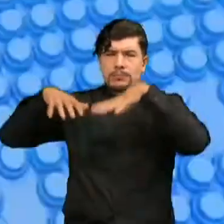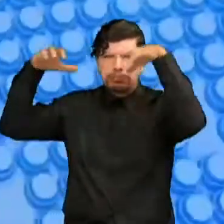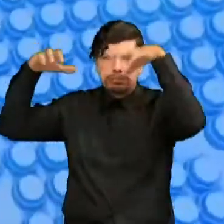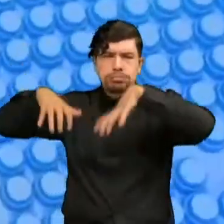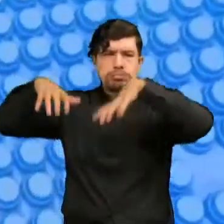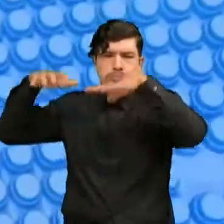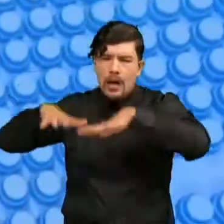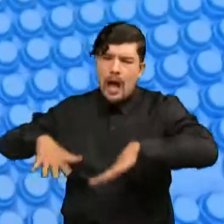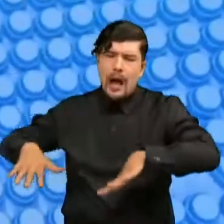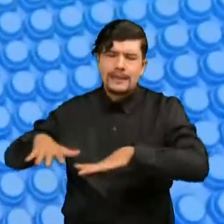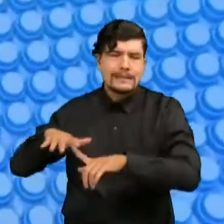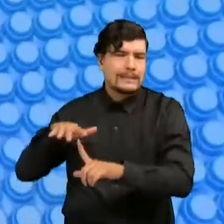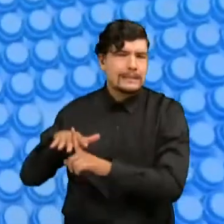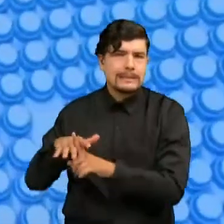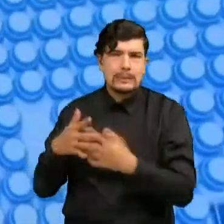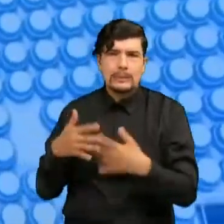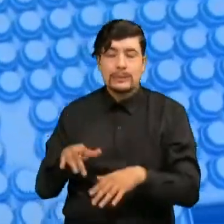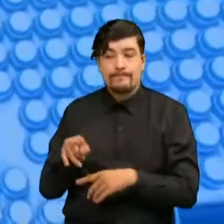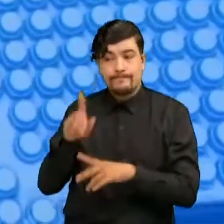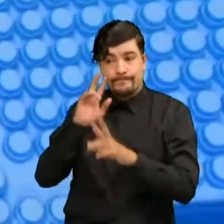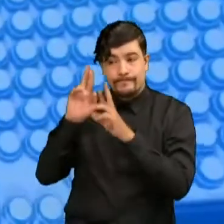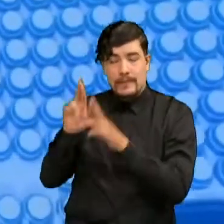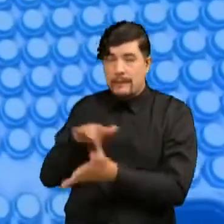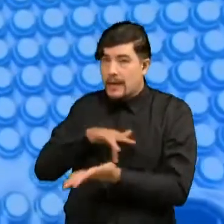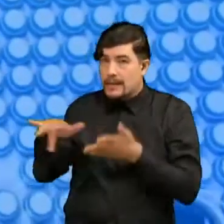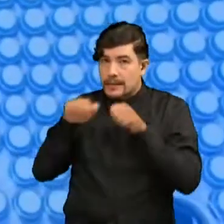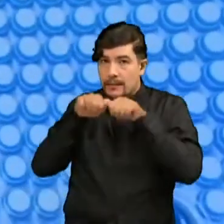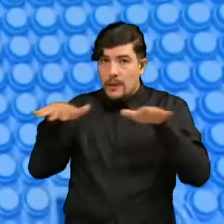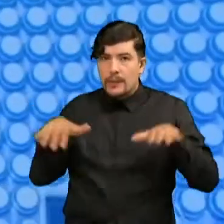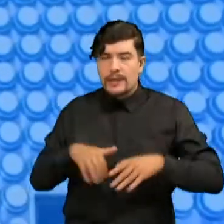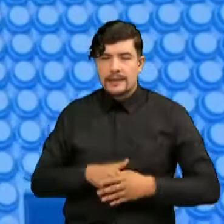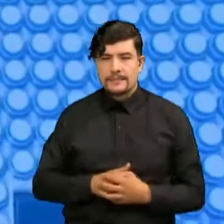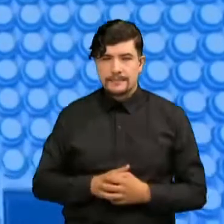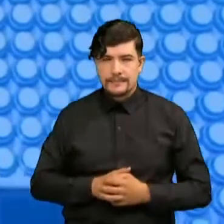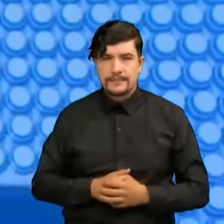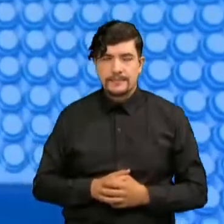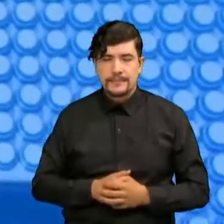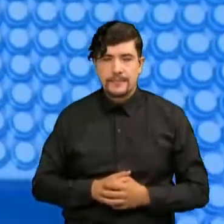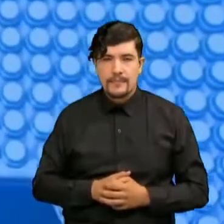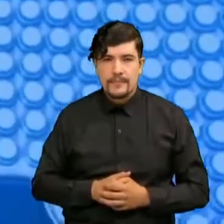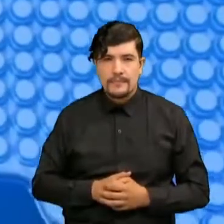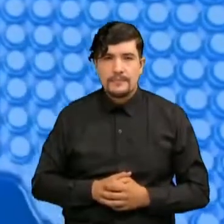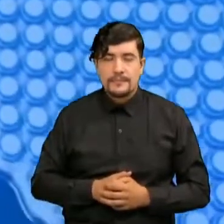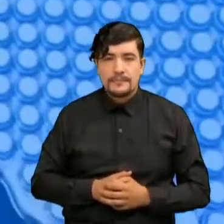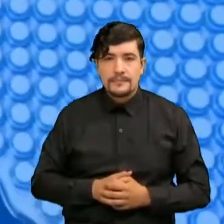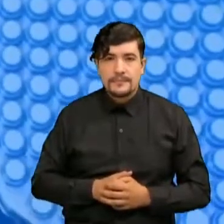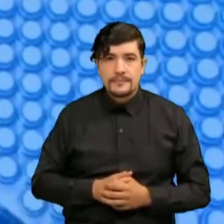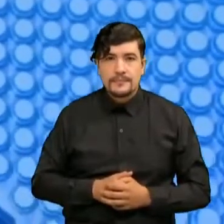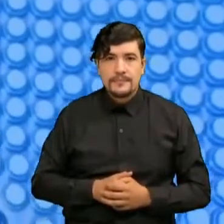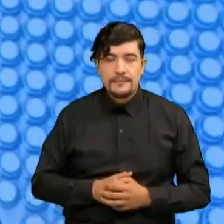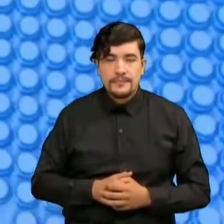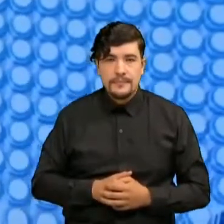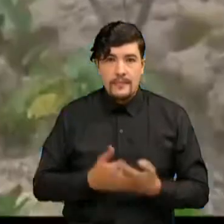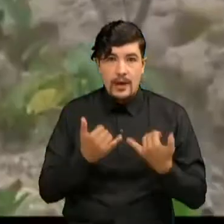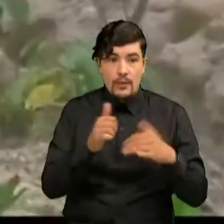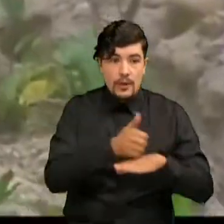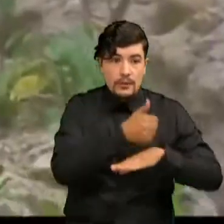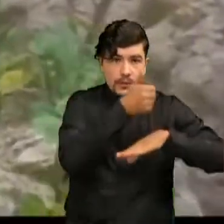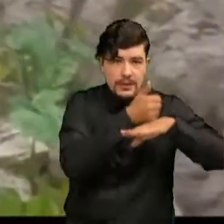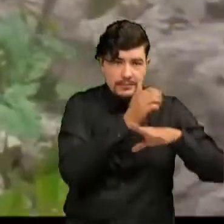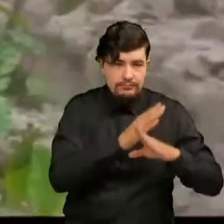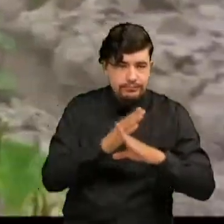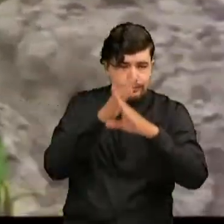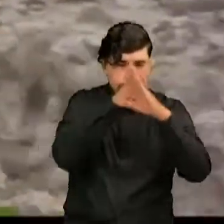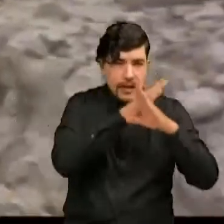municipal las respuestas básicas de atención a estas emergencias en el momento se encuentran realizando monitoreo en los puntos críticos